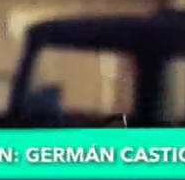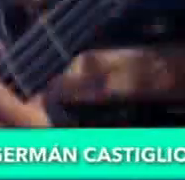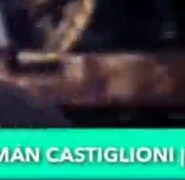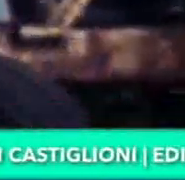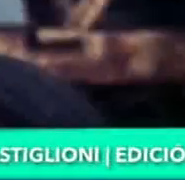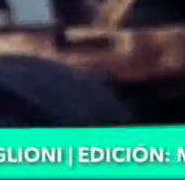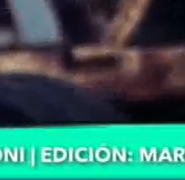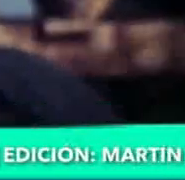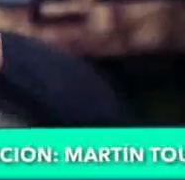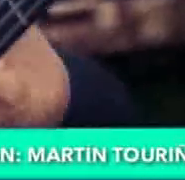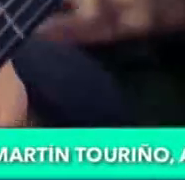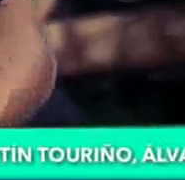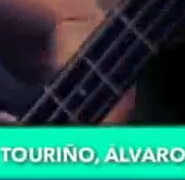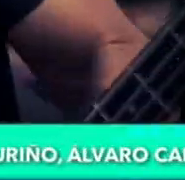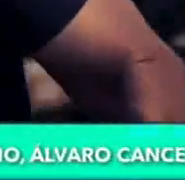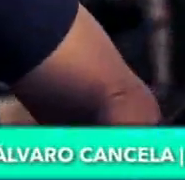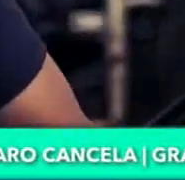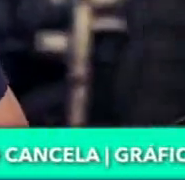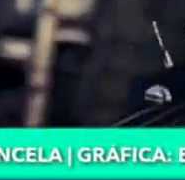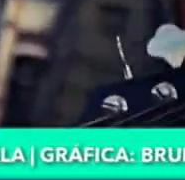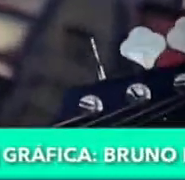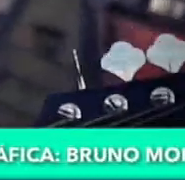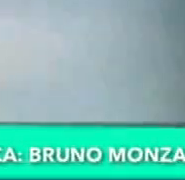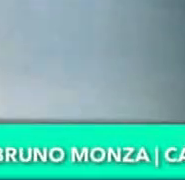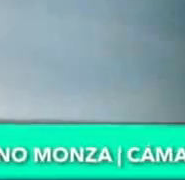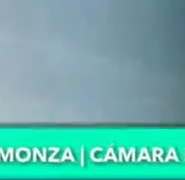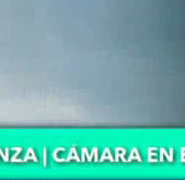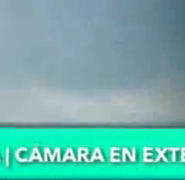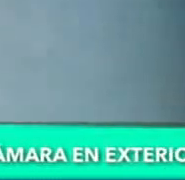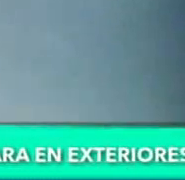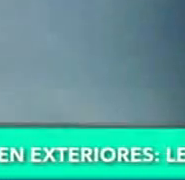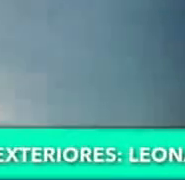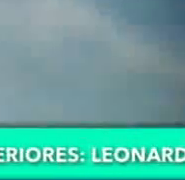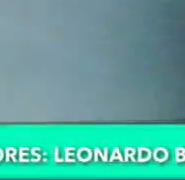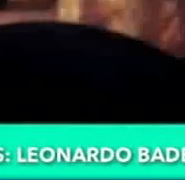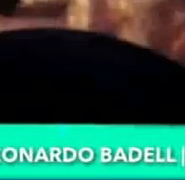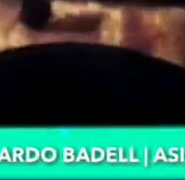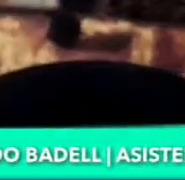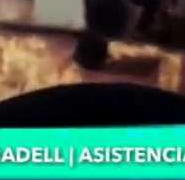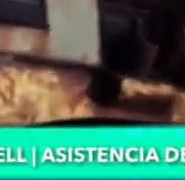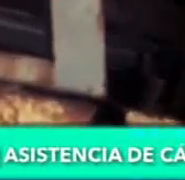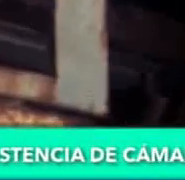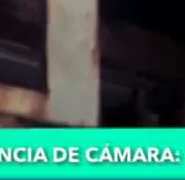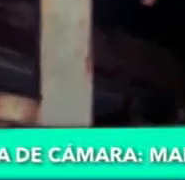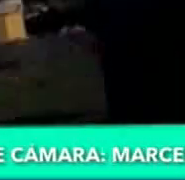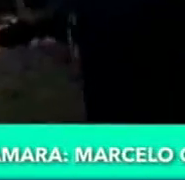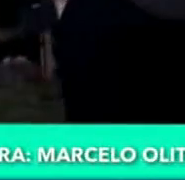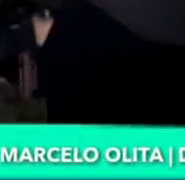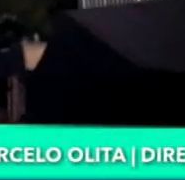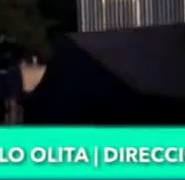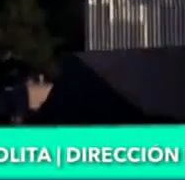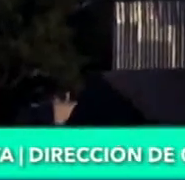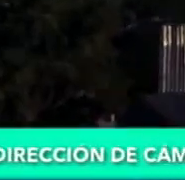nada. Y es ahí cuando decís, ¿qué estoy haciendo acá? Y es